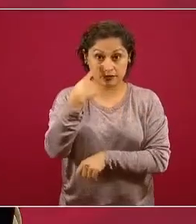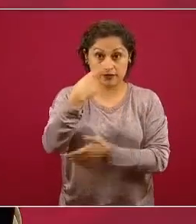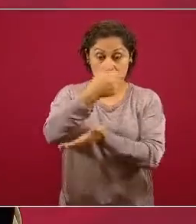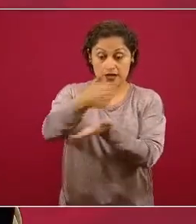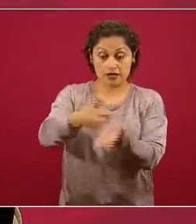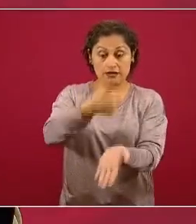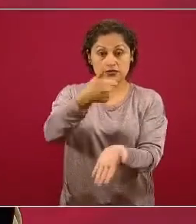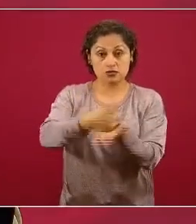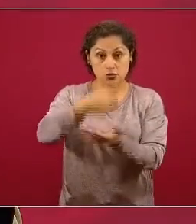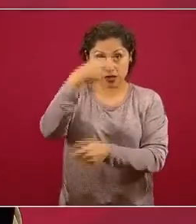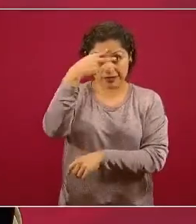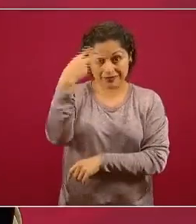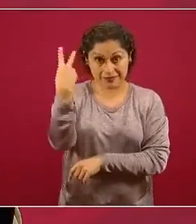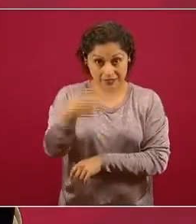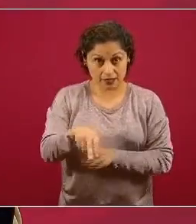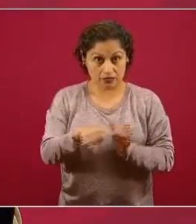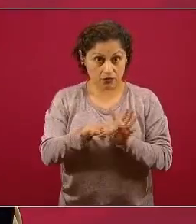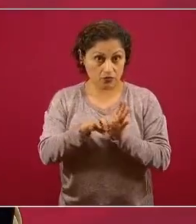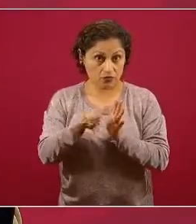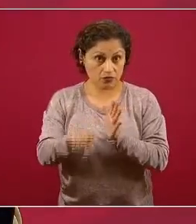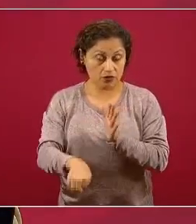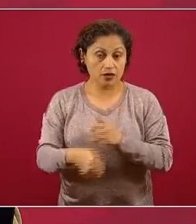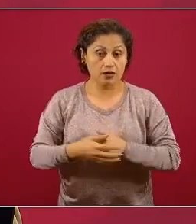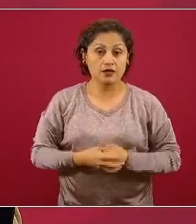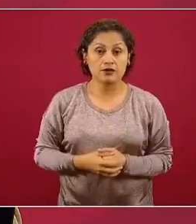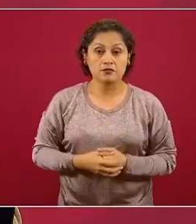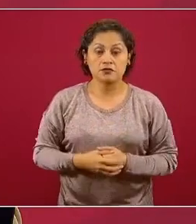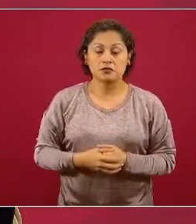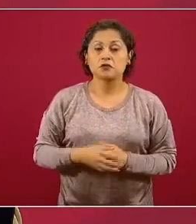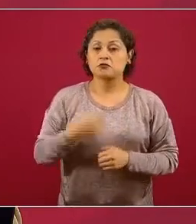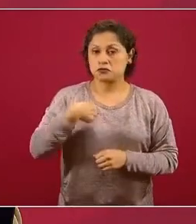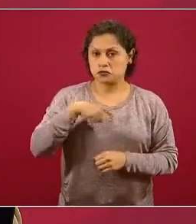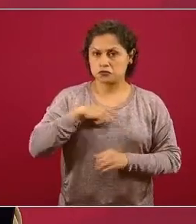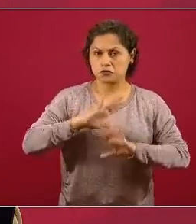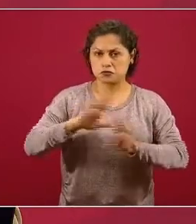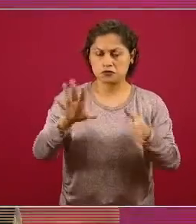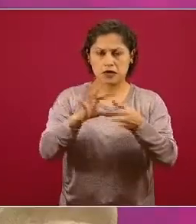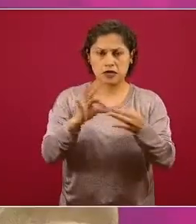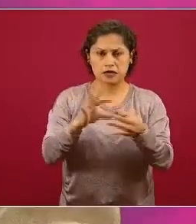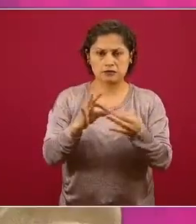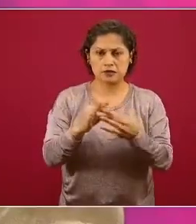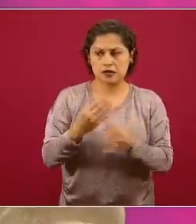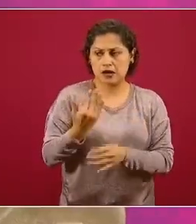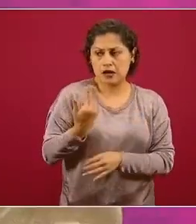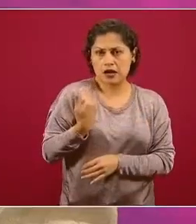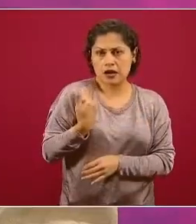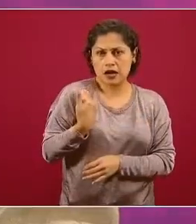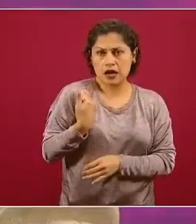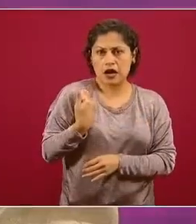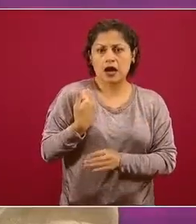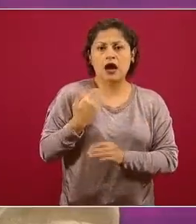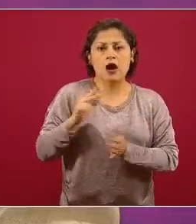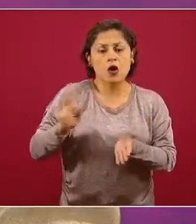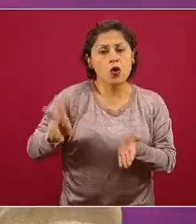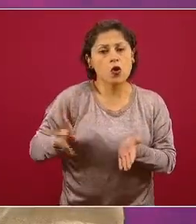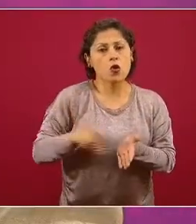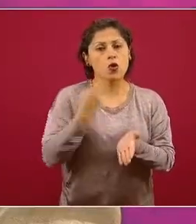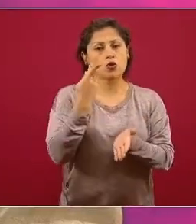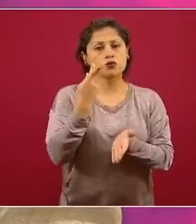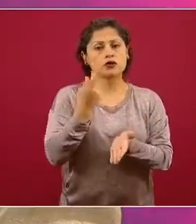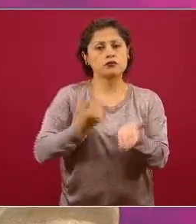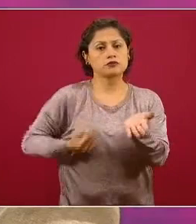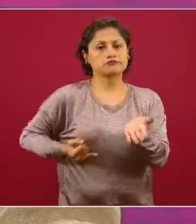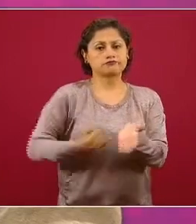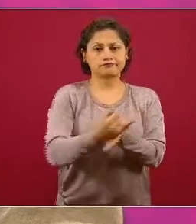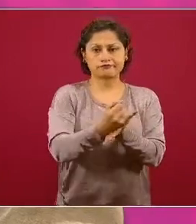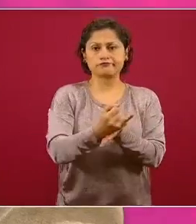de México, como lo hemos comentado en los días recientes, se tomaron decisiones muy pertinentes y